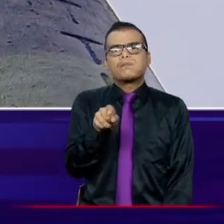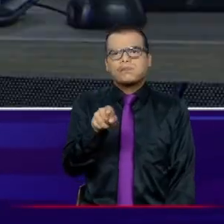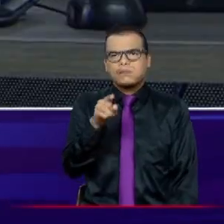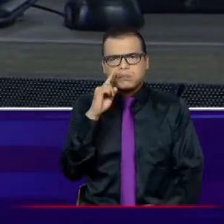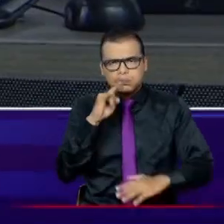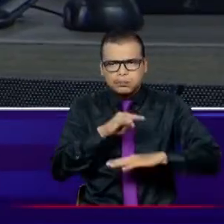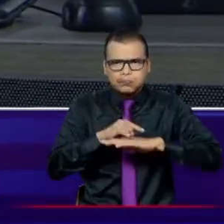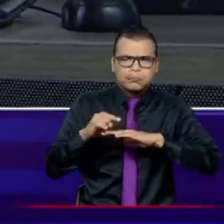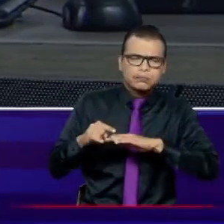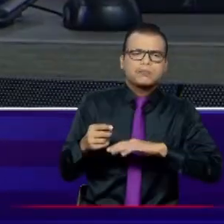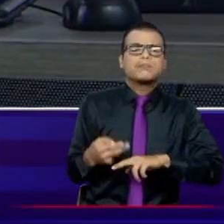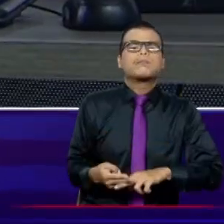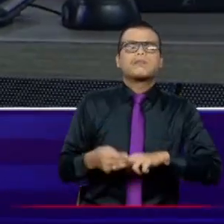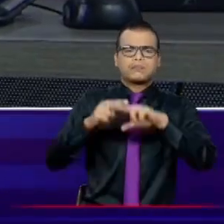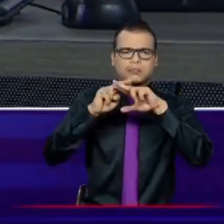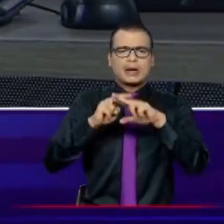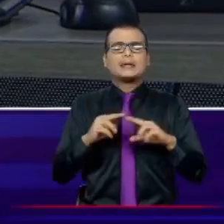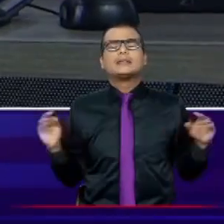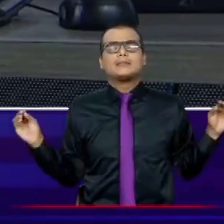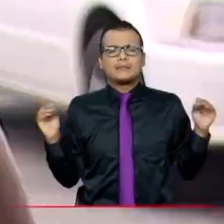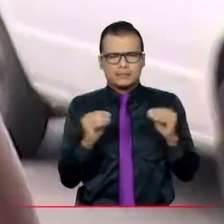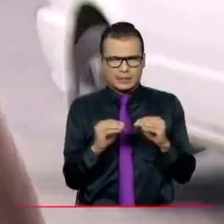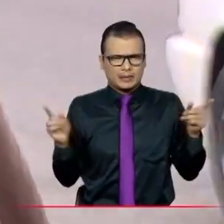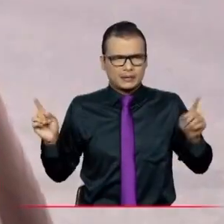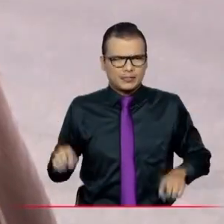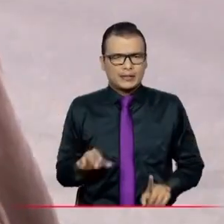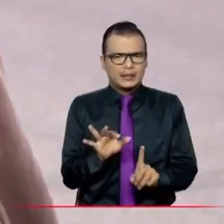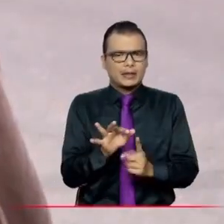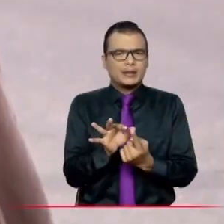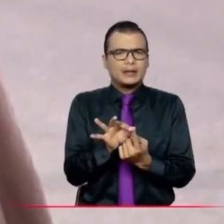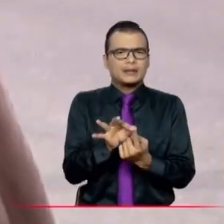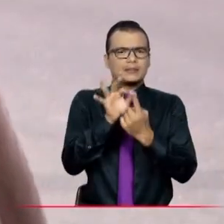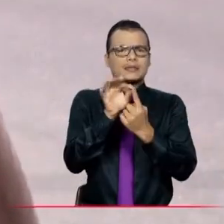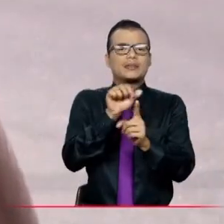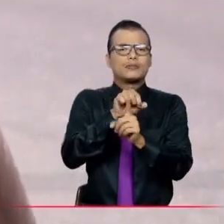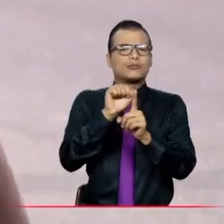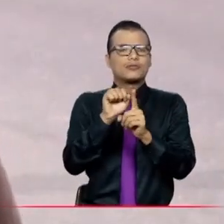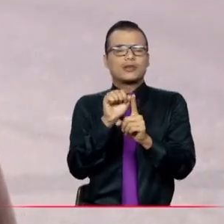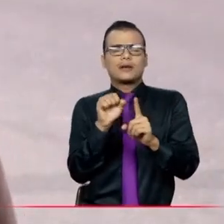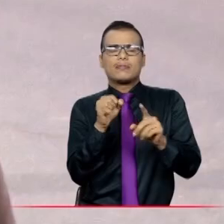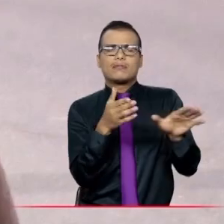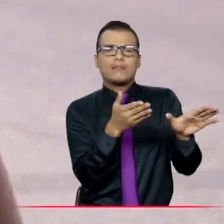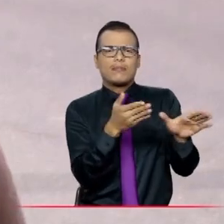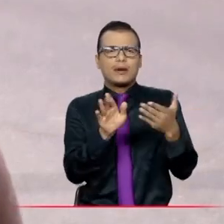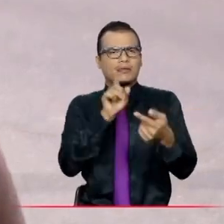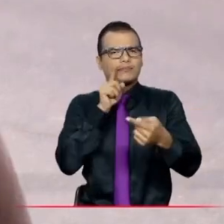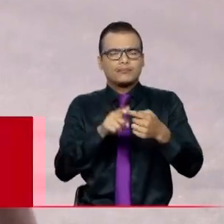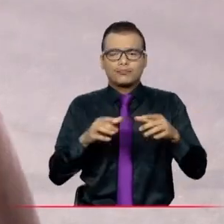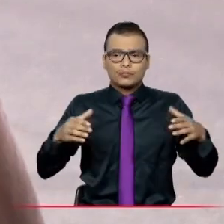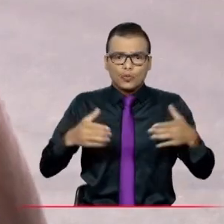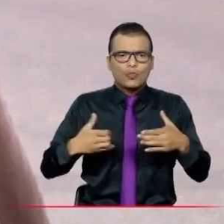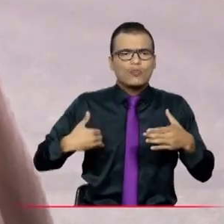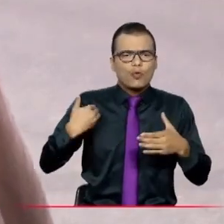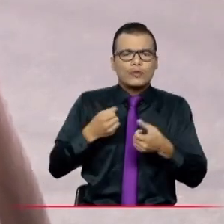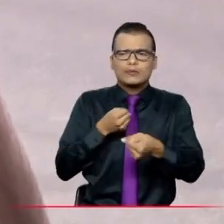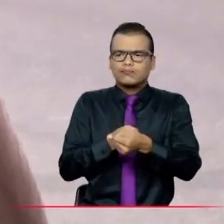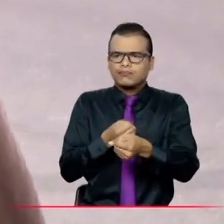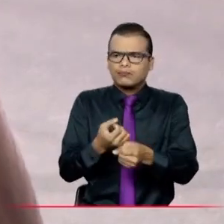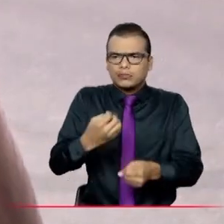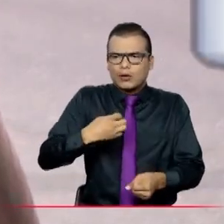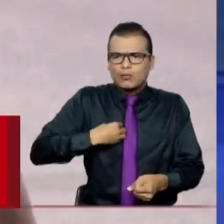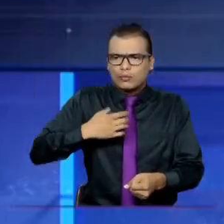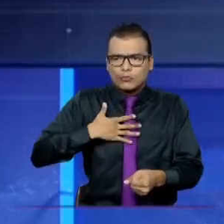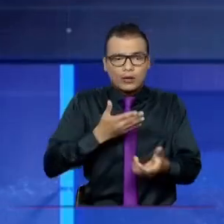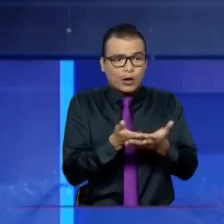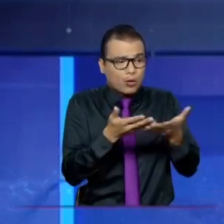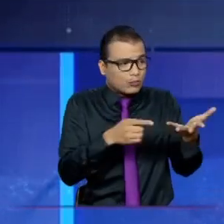departamento del Valle del Cauca. Además, se está trabajando en un plan social que permita generar oportunidades para los jóvenes y combatir la delincuencia.